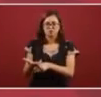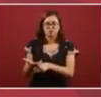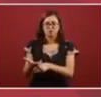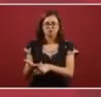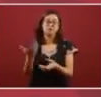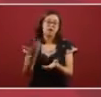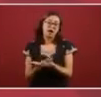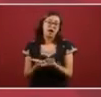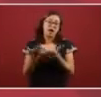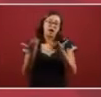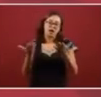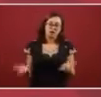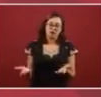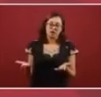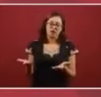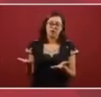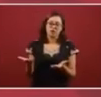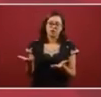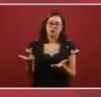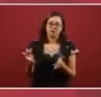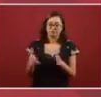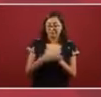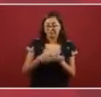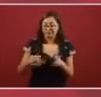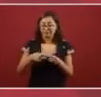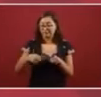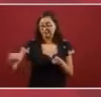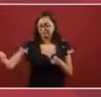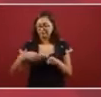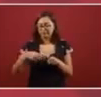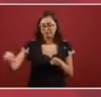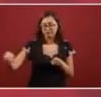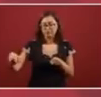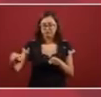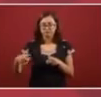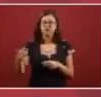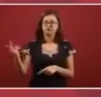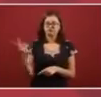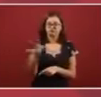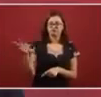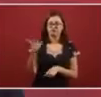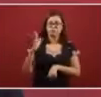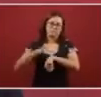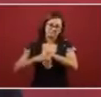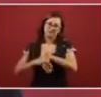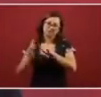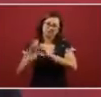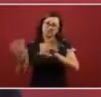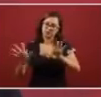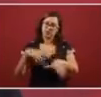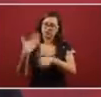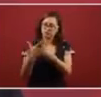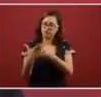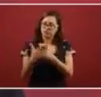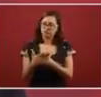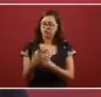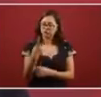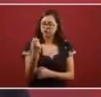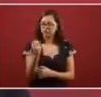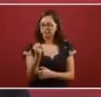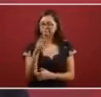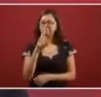ahora sobre este tramo, ellos van a tener ya una respuesta para entonces,